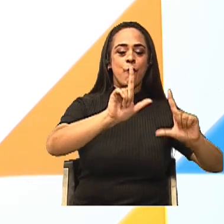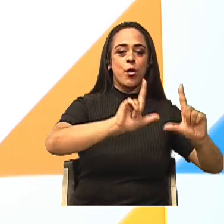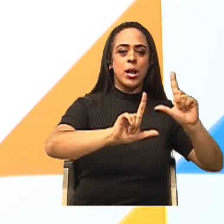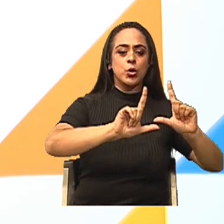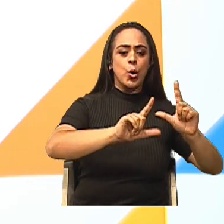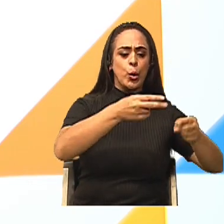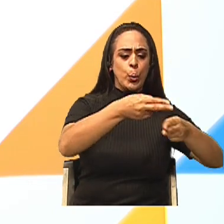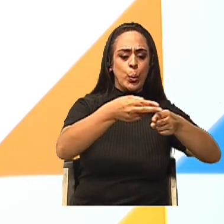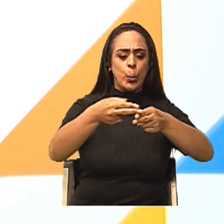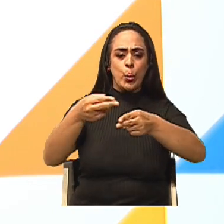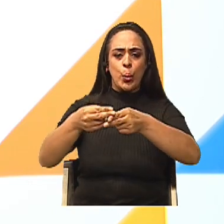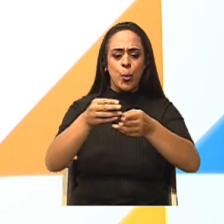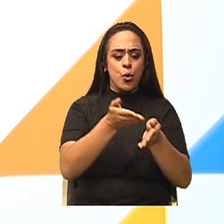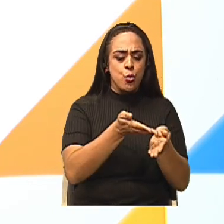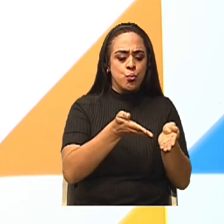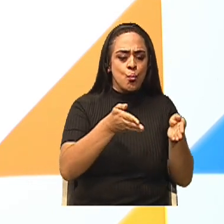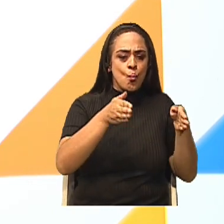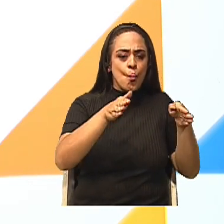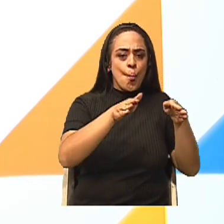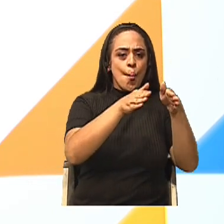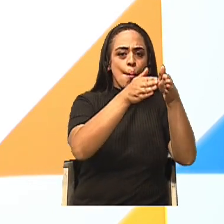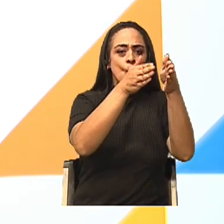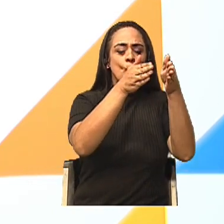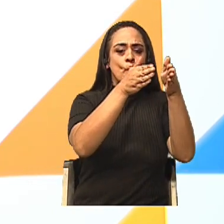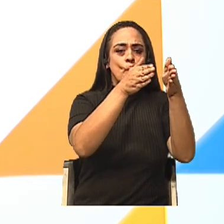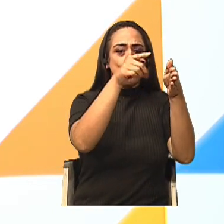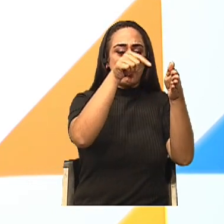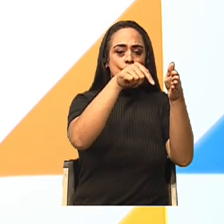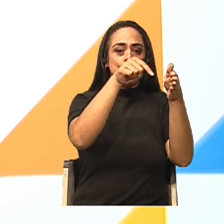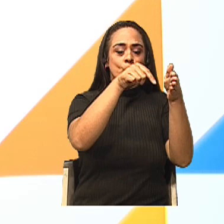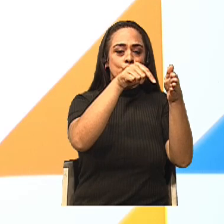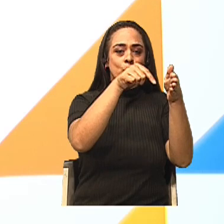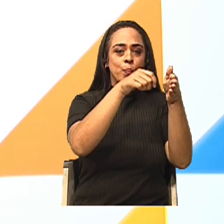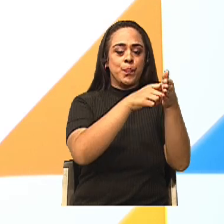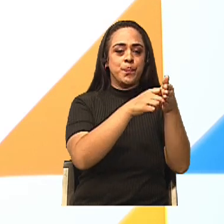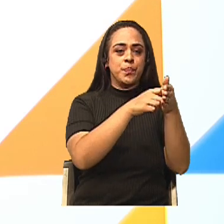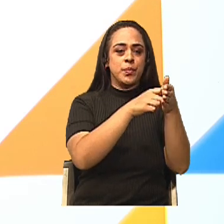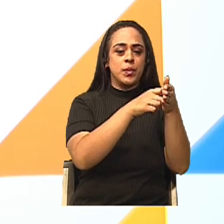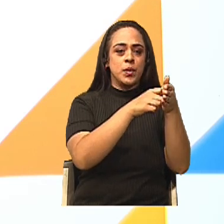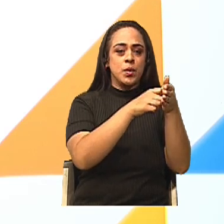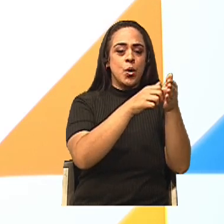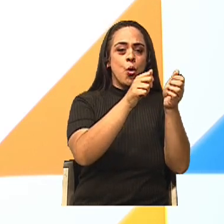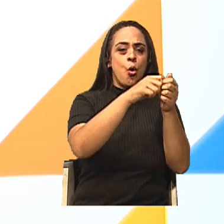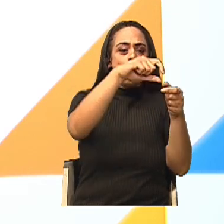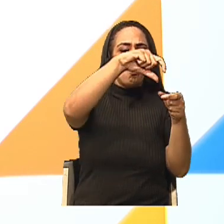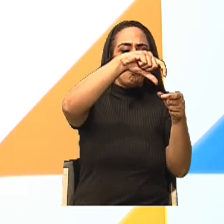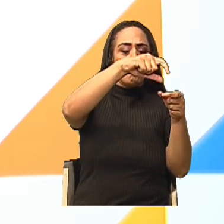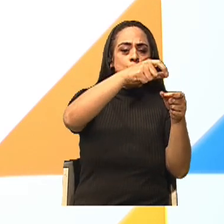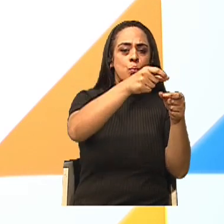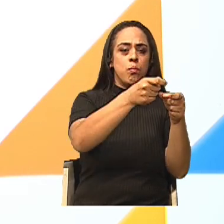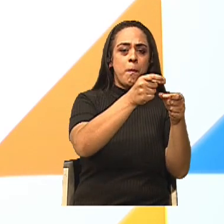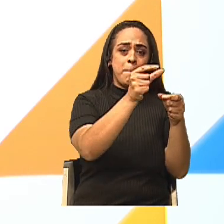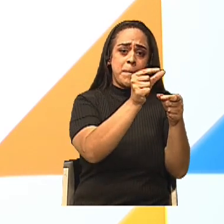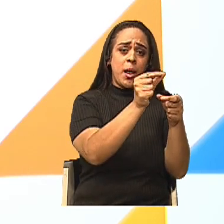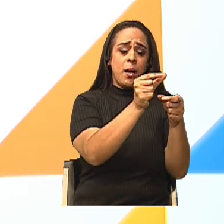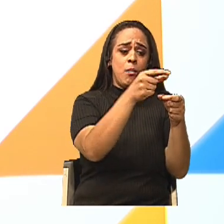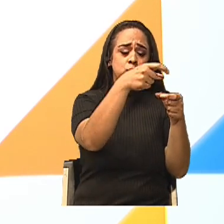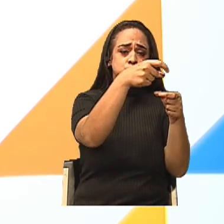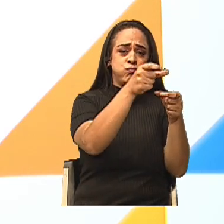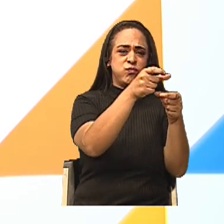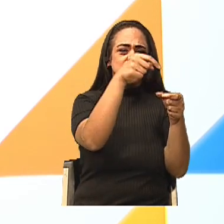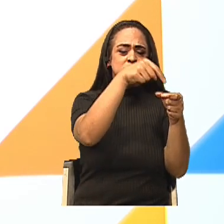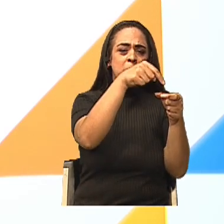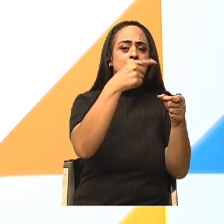un nombre. Esta botellita, que tiene forma cónica invertida, con una boquita pequeña, es